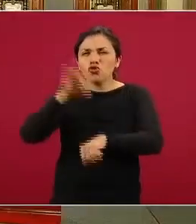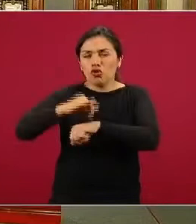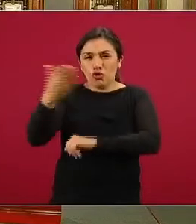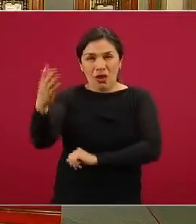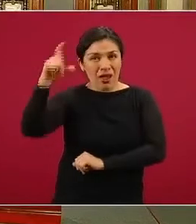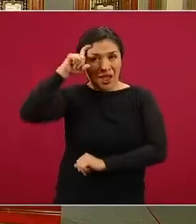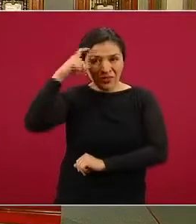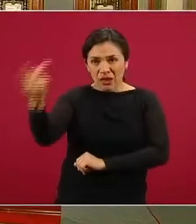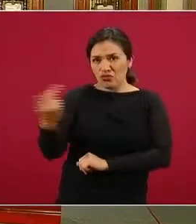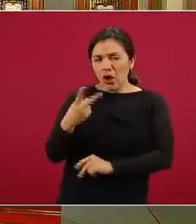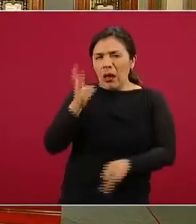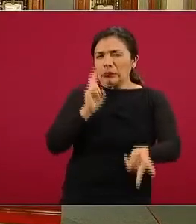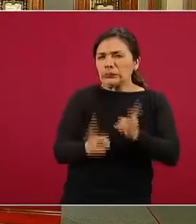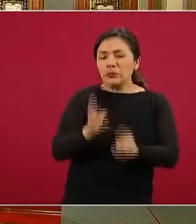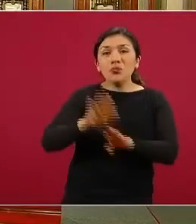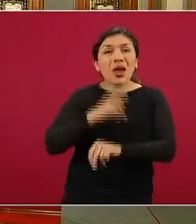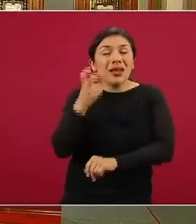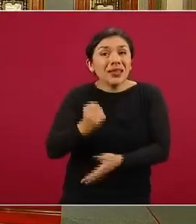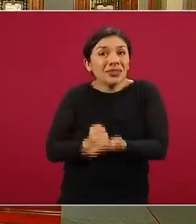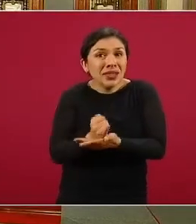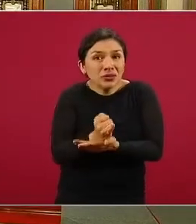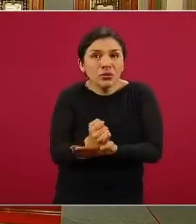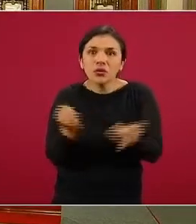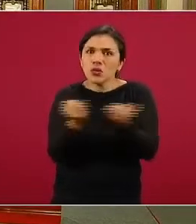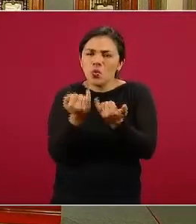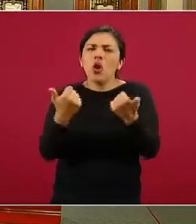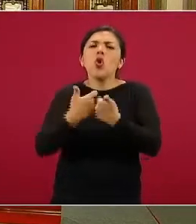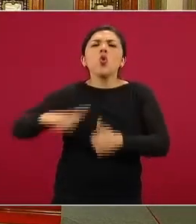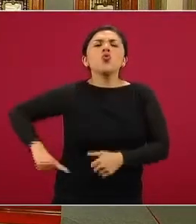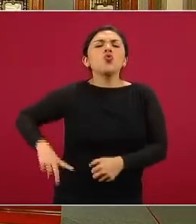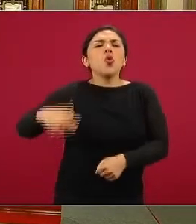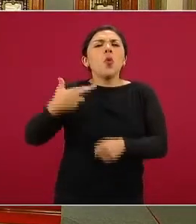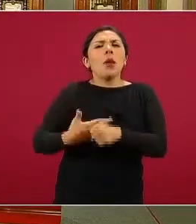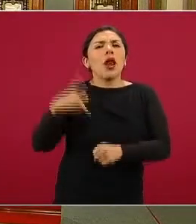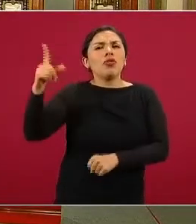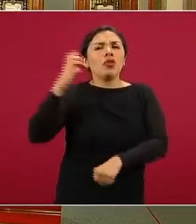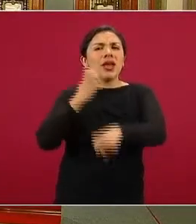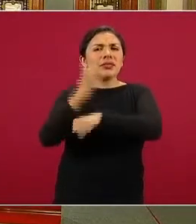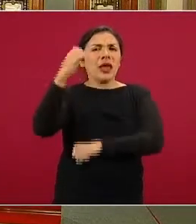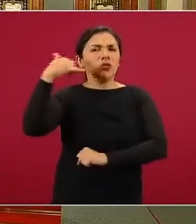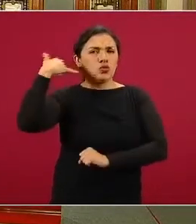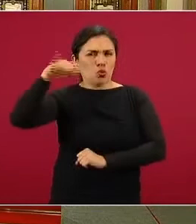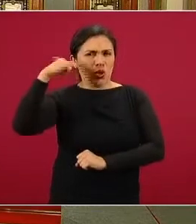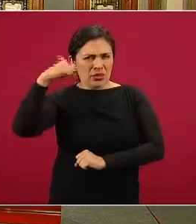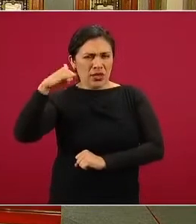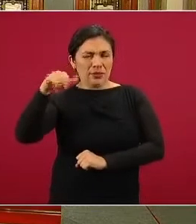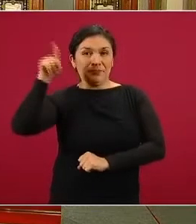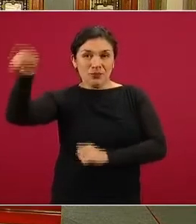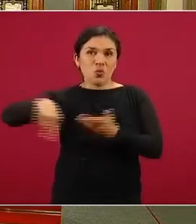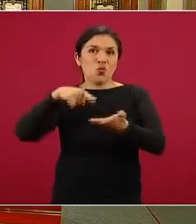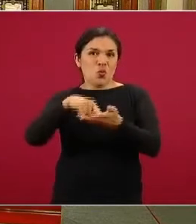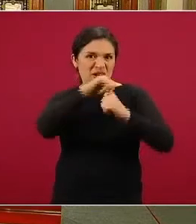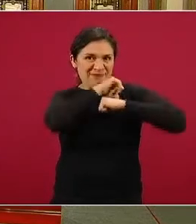un servidor, porque era una decisión también con el gobernador del estado de Yucatán, donde va a ser la sede, y